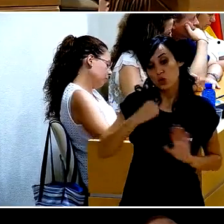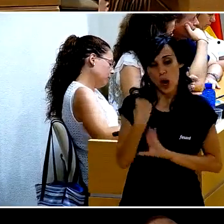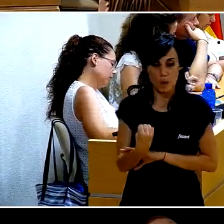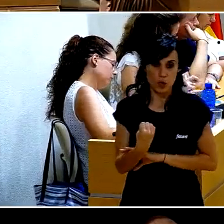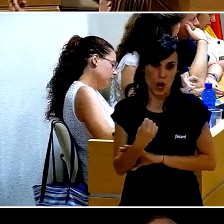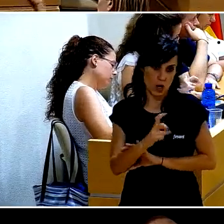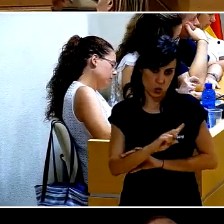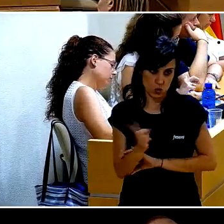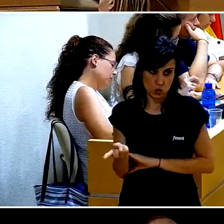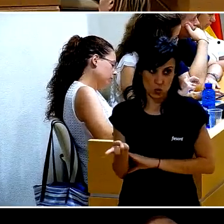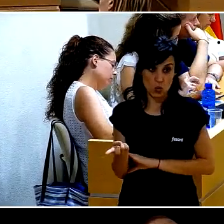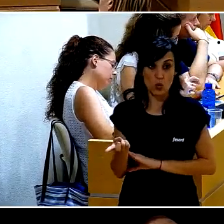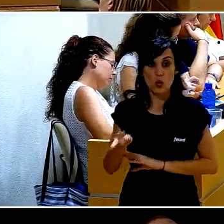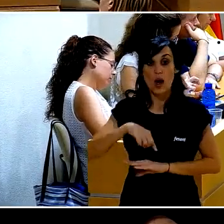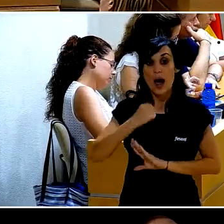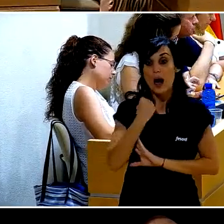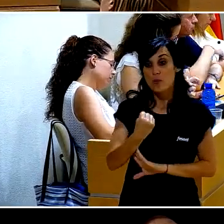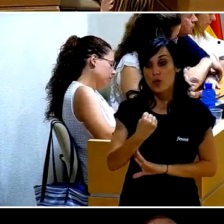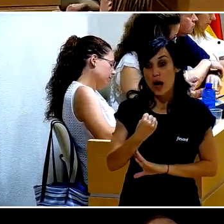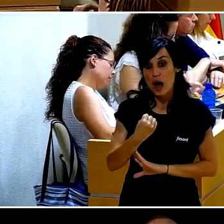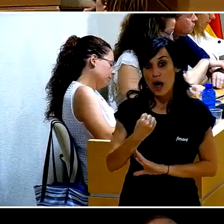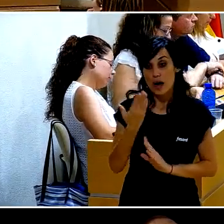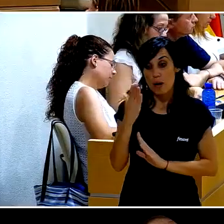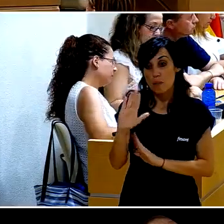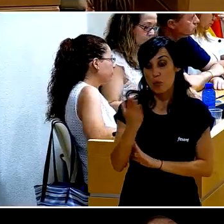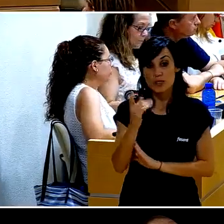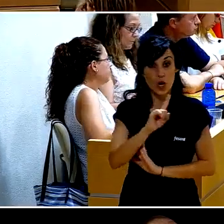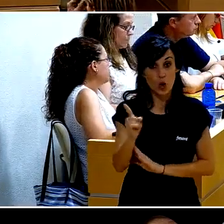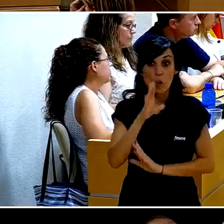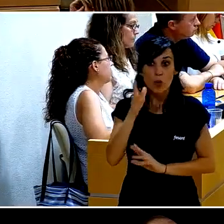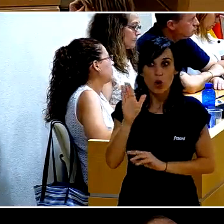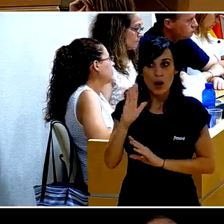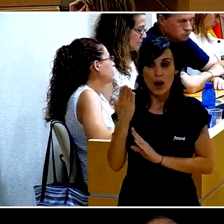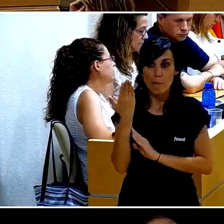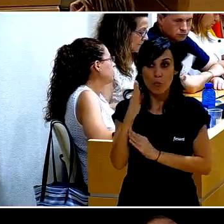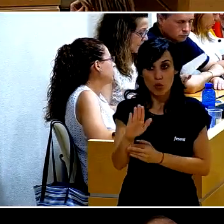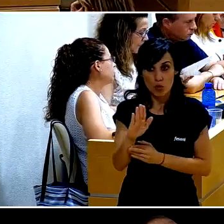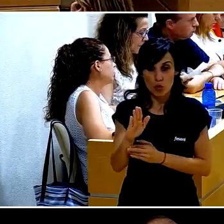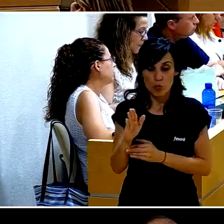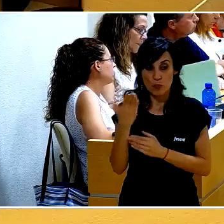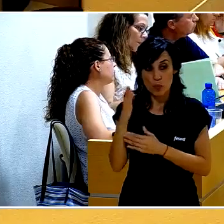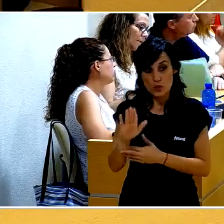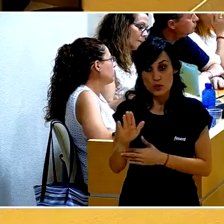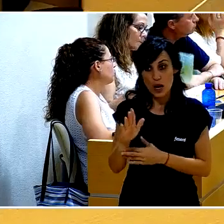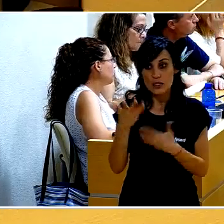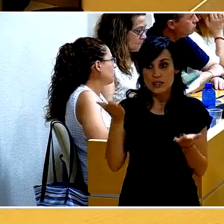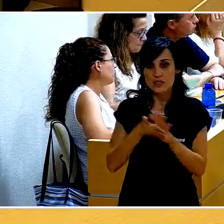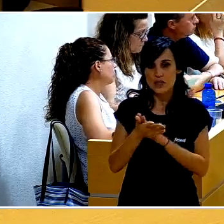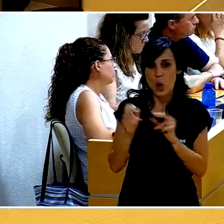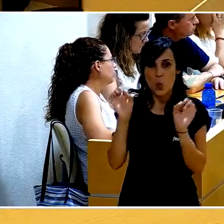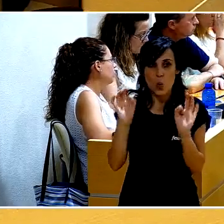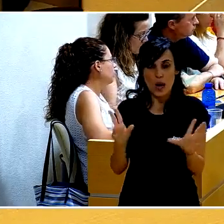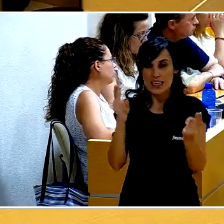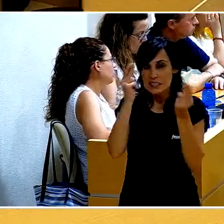moción. Y no vamos a apoyar la moción porque esta moción es fruto de un sectarismo